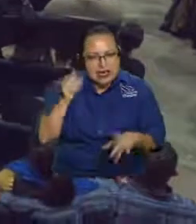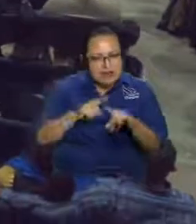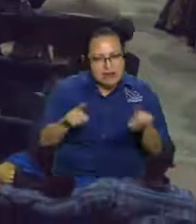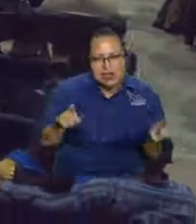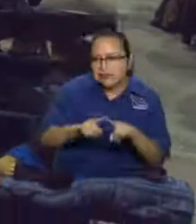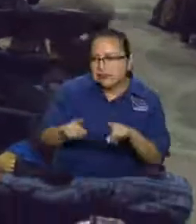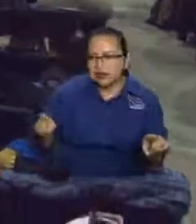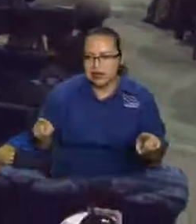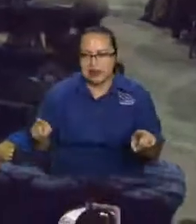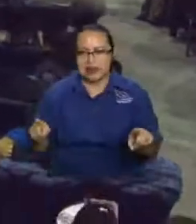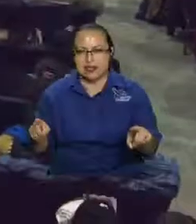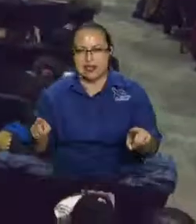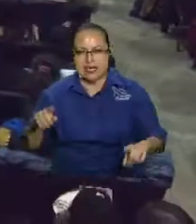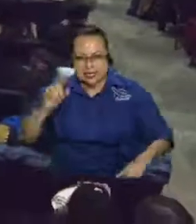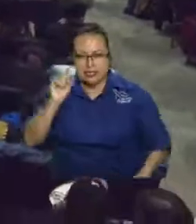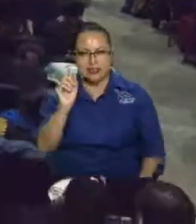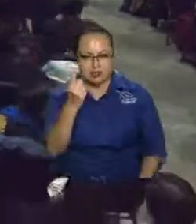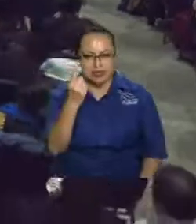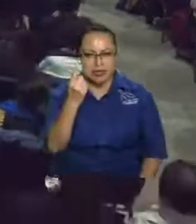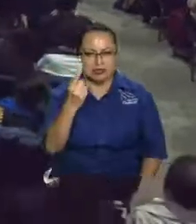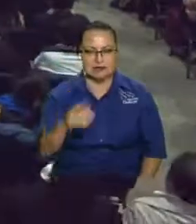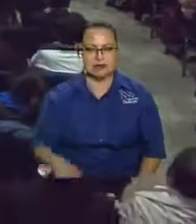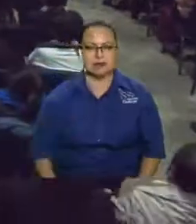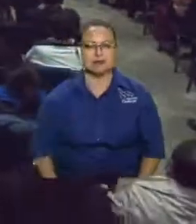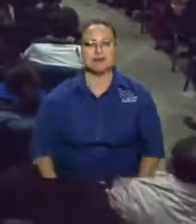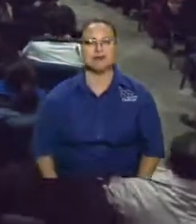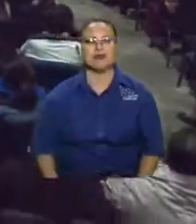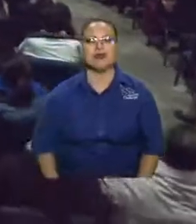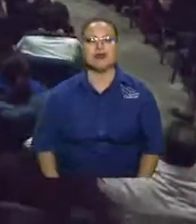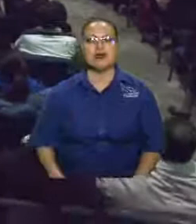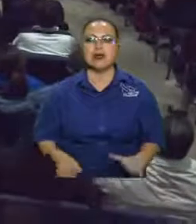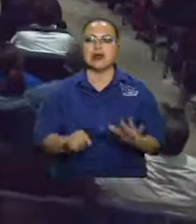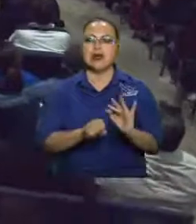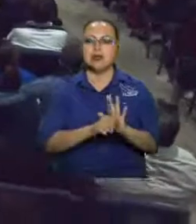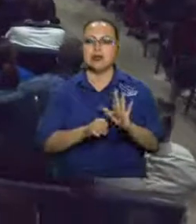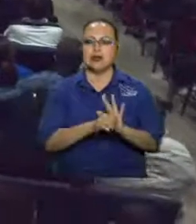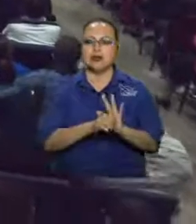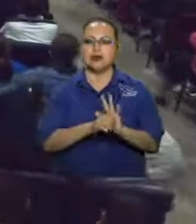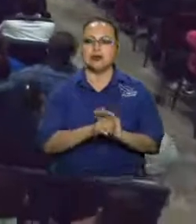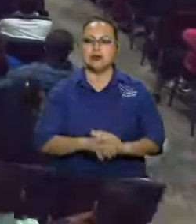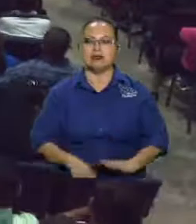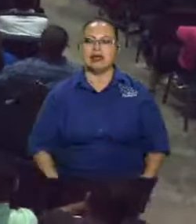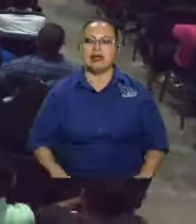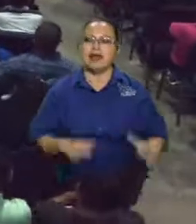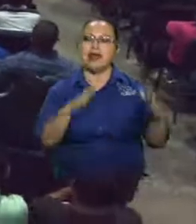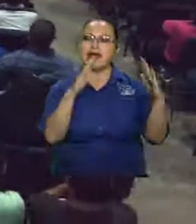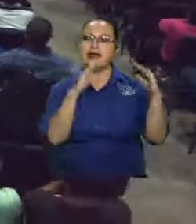ella sigue partiendo aquí, todavía no les vayas a dar. ¿Qué dijiste? Casa.